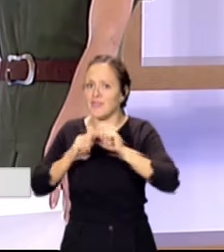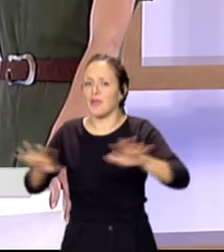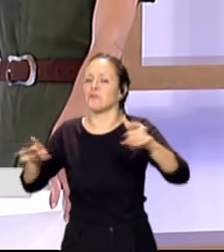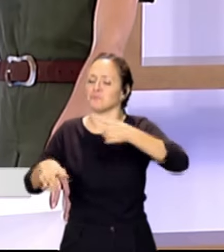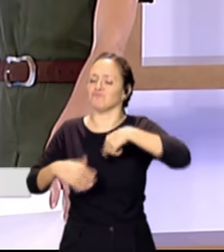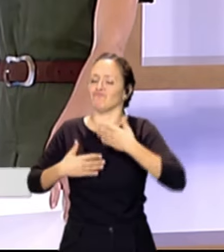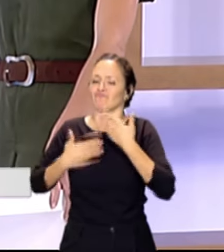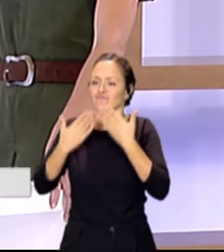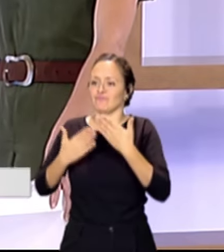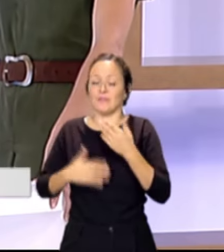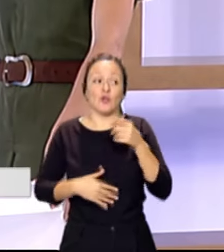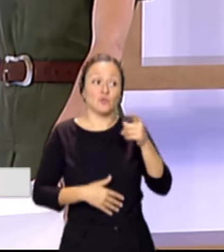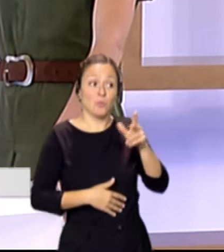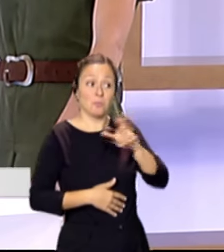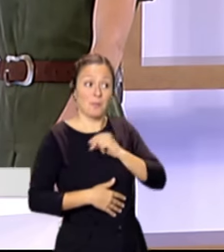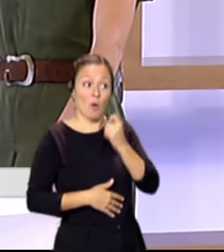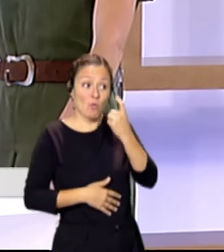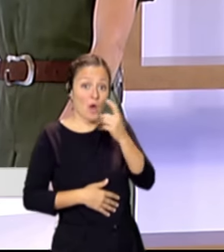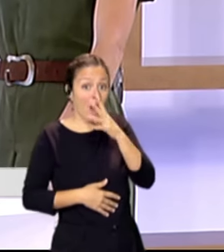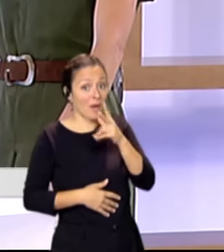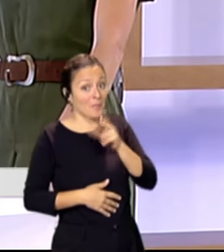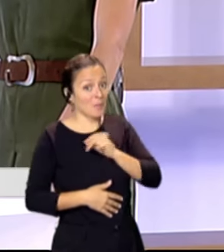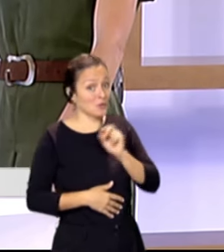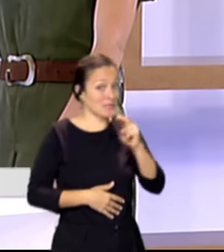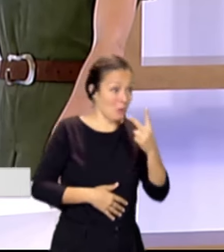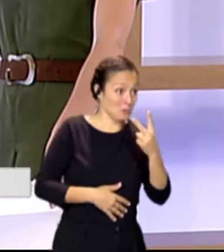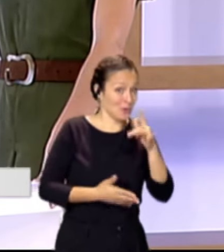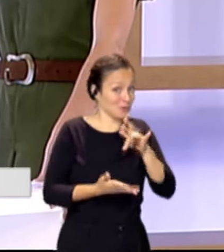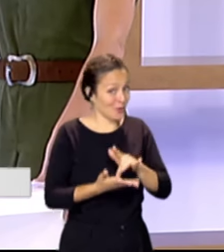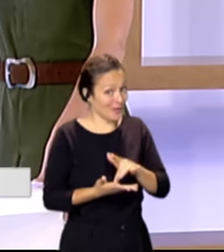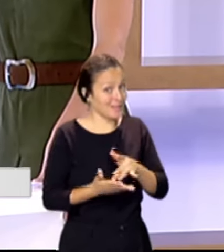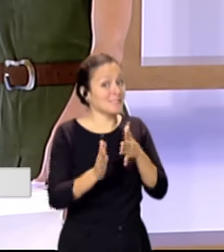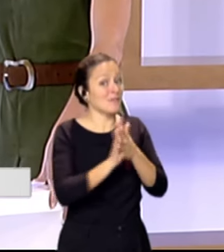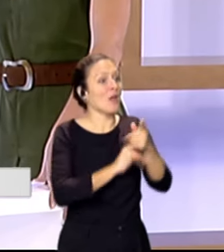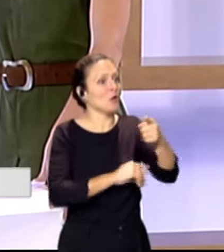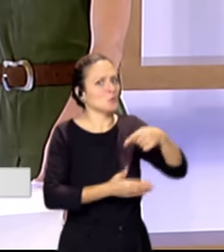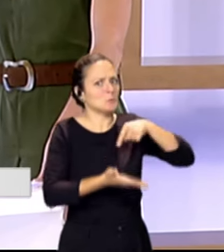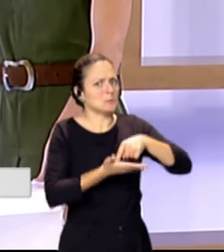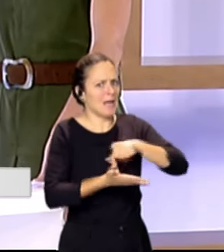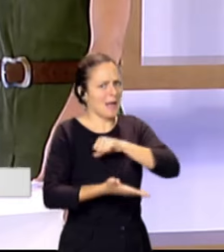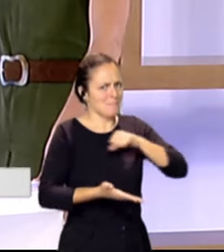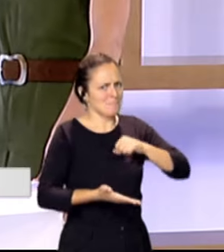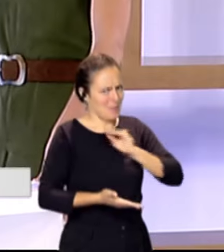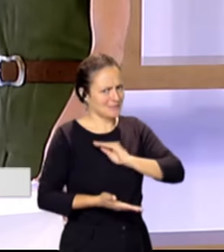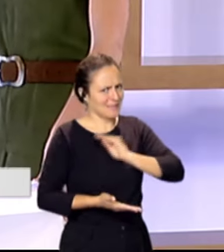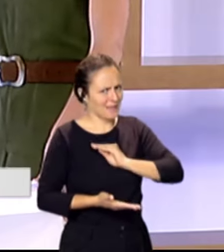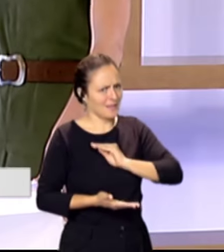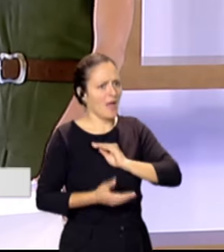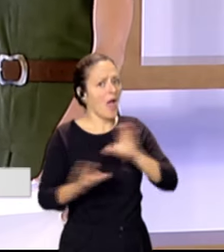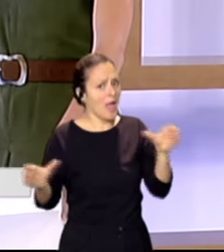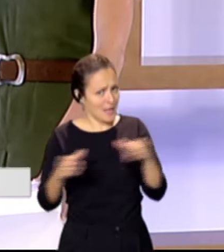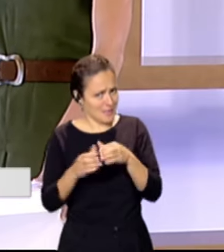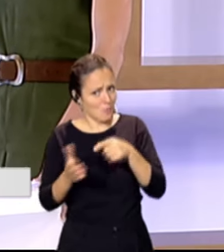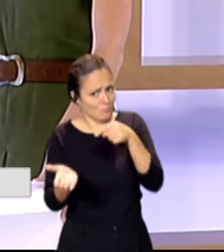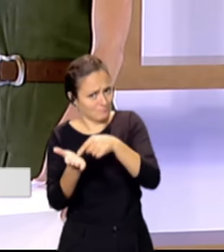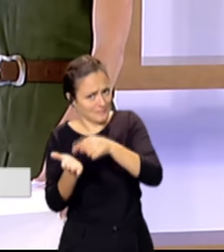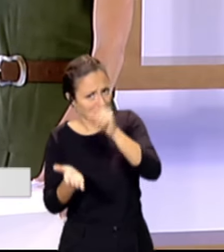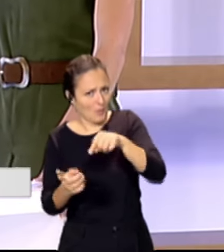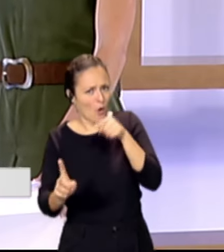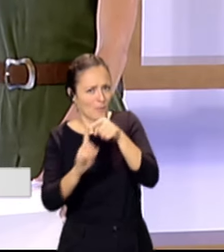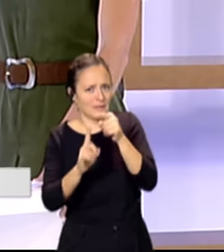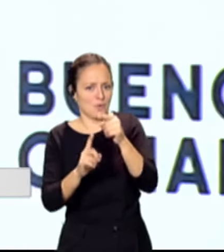ha pasado un sol a dos soles es quiere decir que que te has exigido demasiado ya exiges a tu equipo para seguir quizás